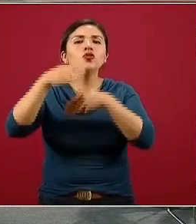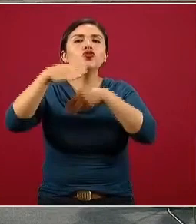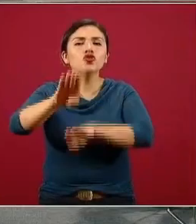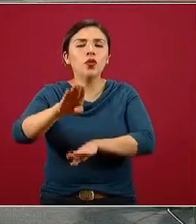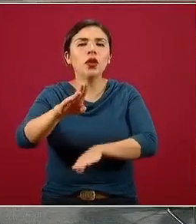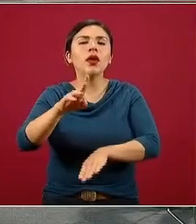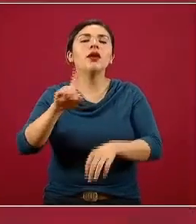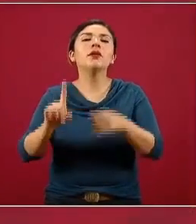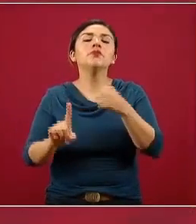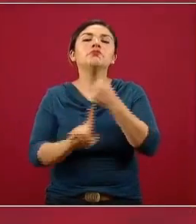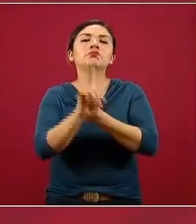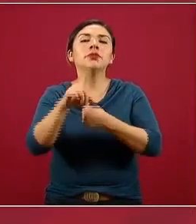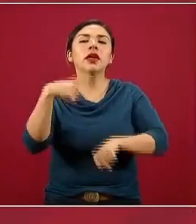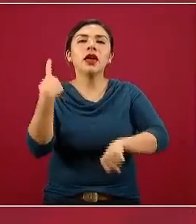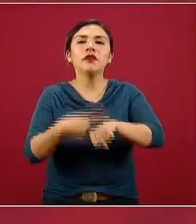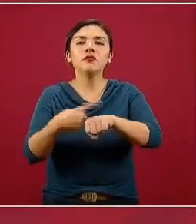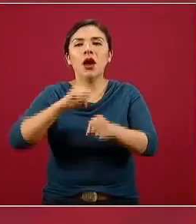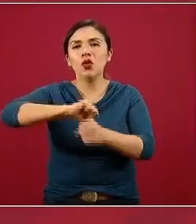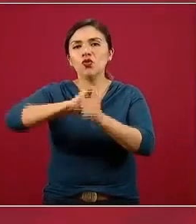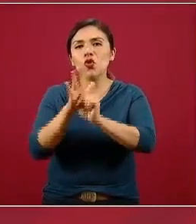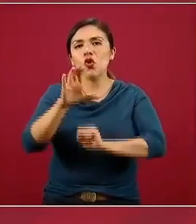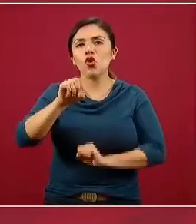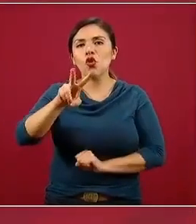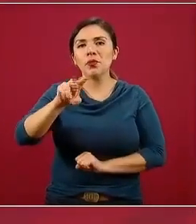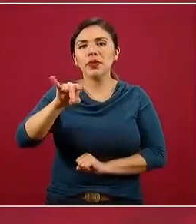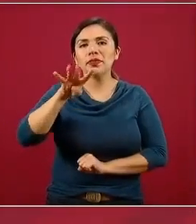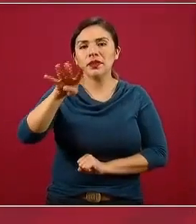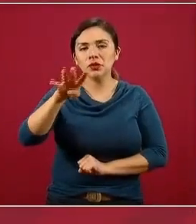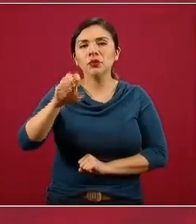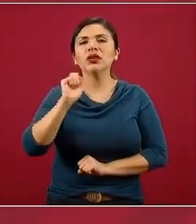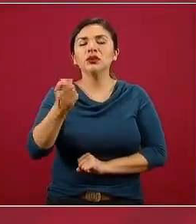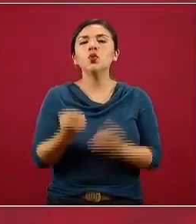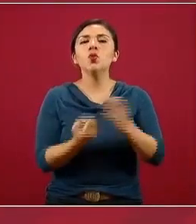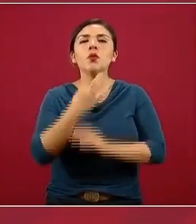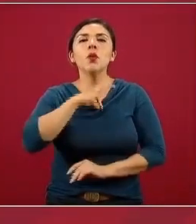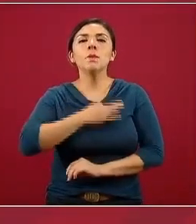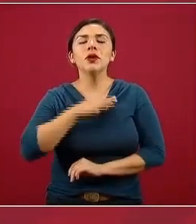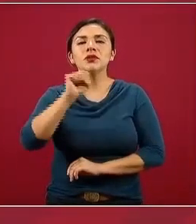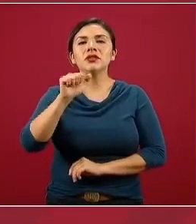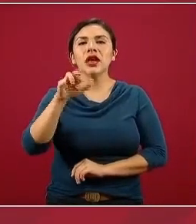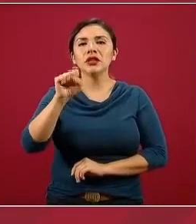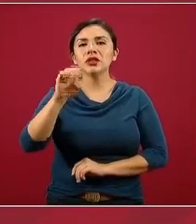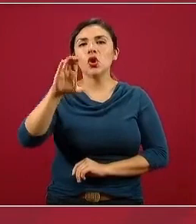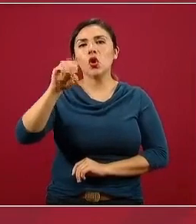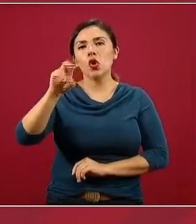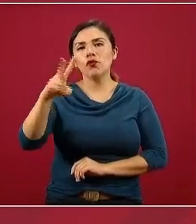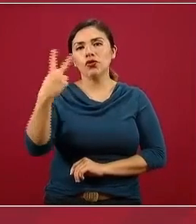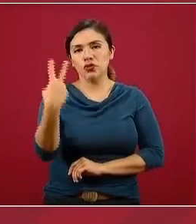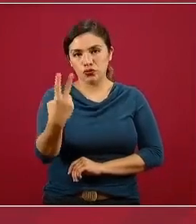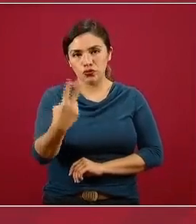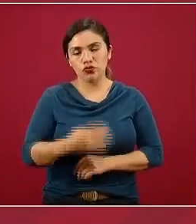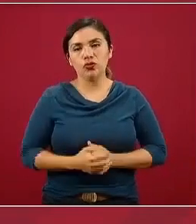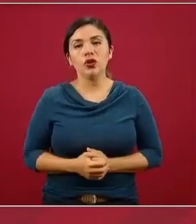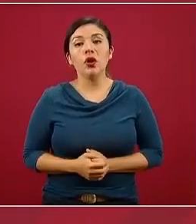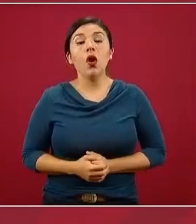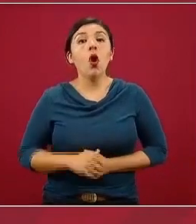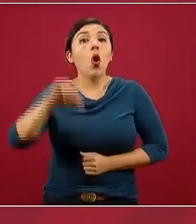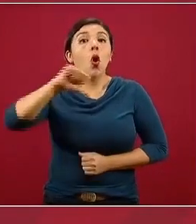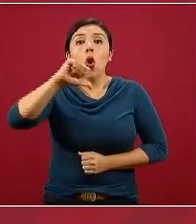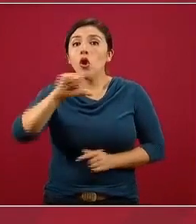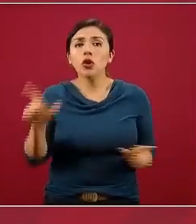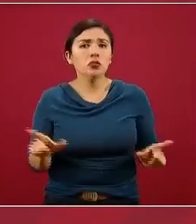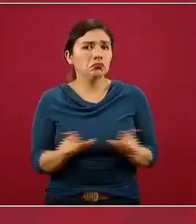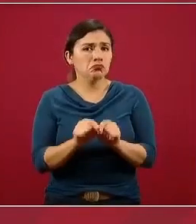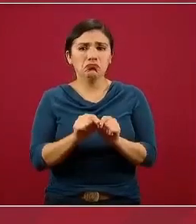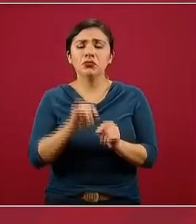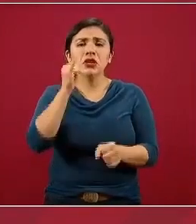de COVID-19, la pandemia causada por el nuevo coronavirus SARS-CoV-2. Hoy solo vamos a tener el informe